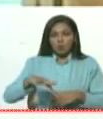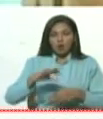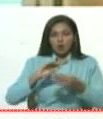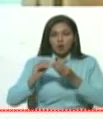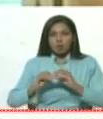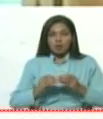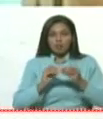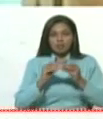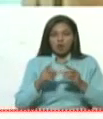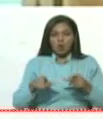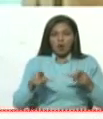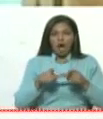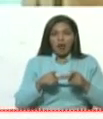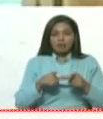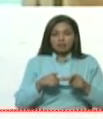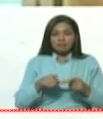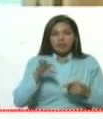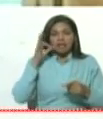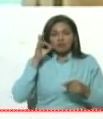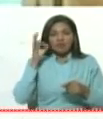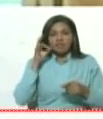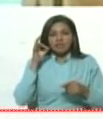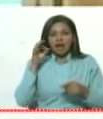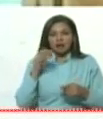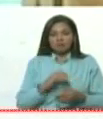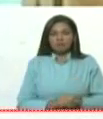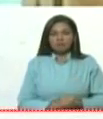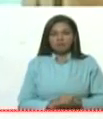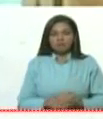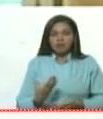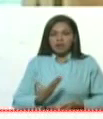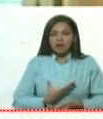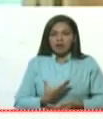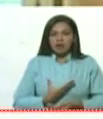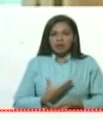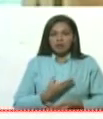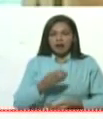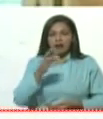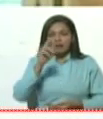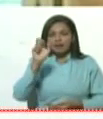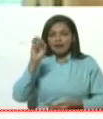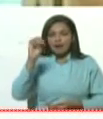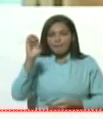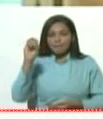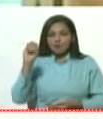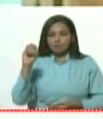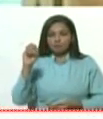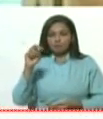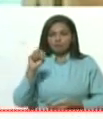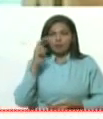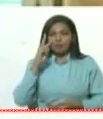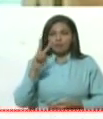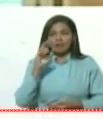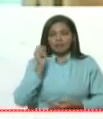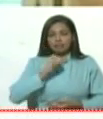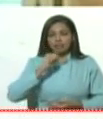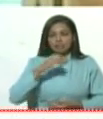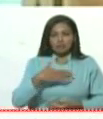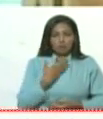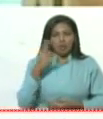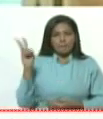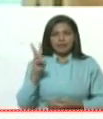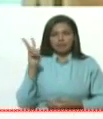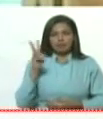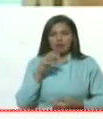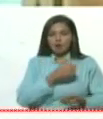La Azulita, municipio Andrés Bello. Allá está el alcalde Ramón Rodríguez, para que ustedes vean que sí se puede Venezuela,